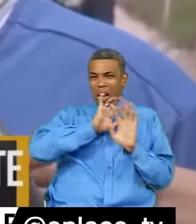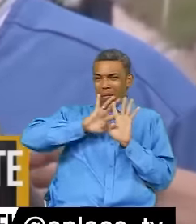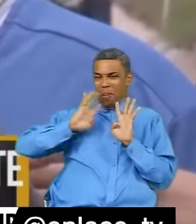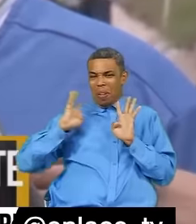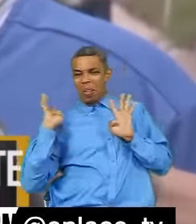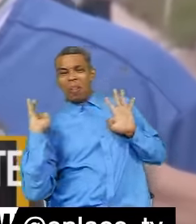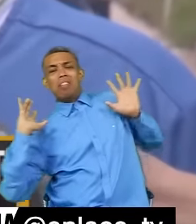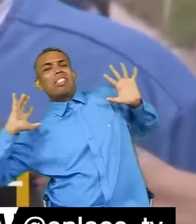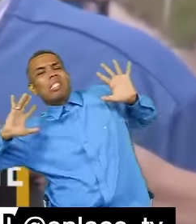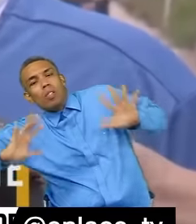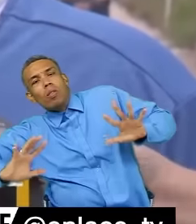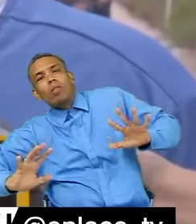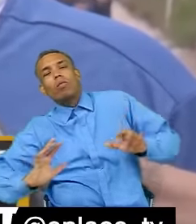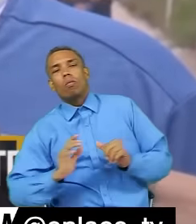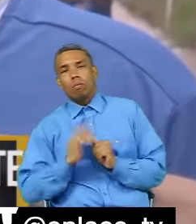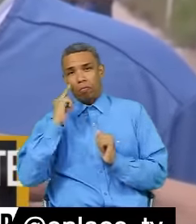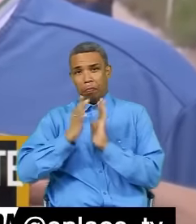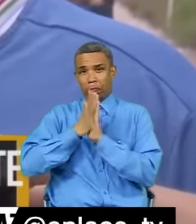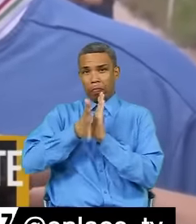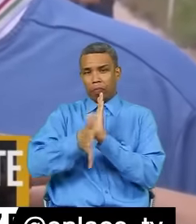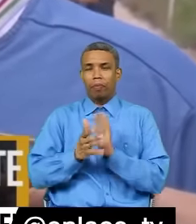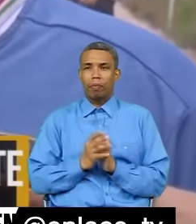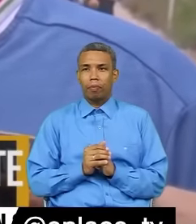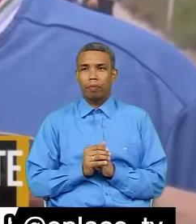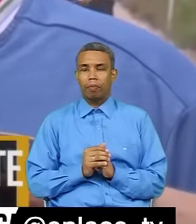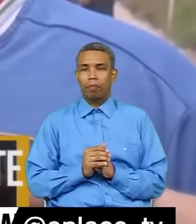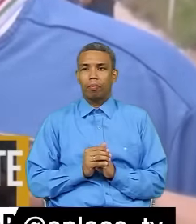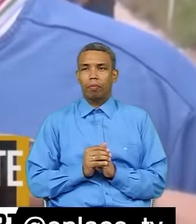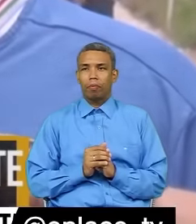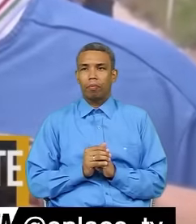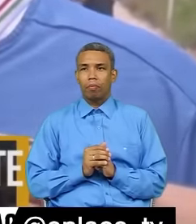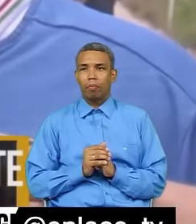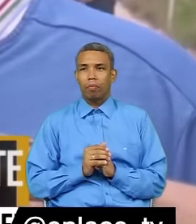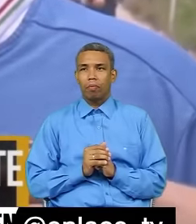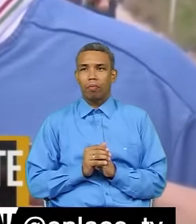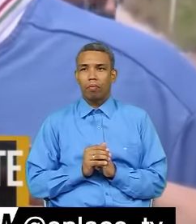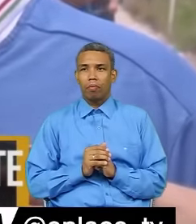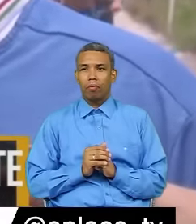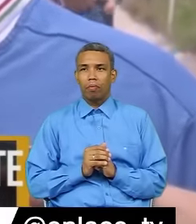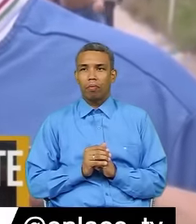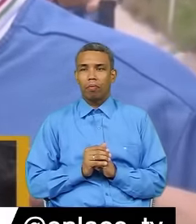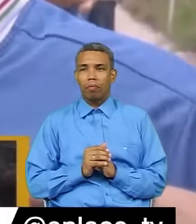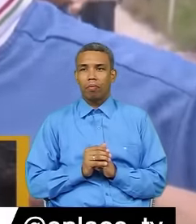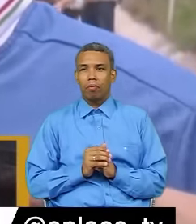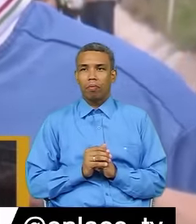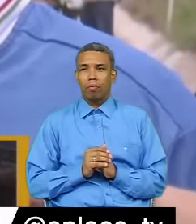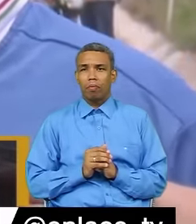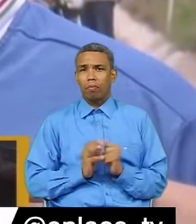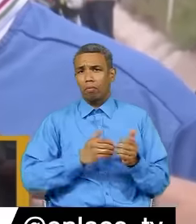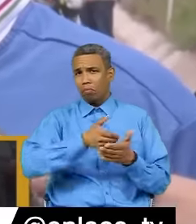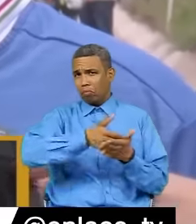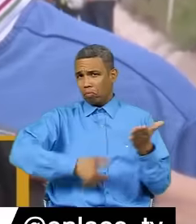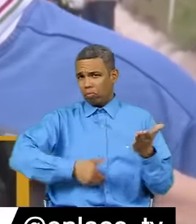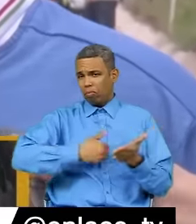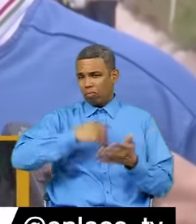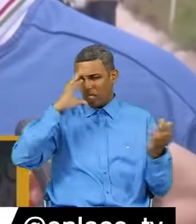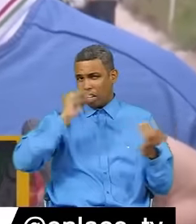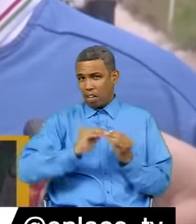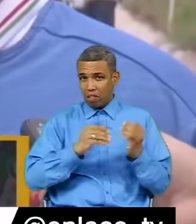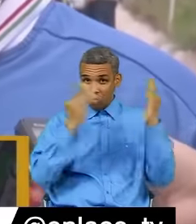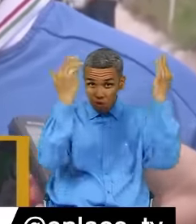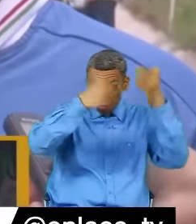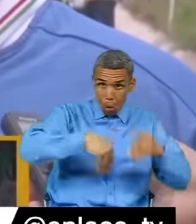nadie es un secreto que en estos contratos son amañados y la plata se va para otro